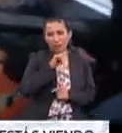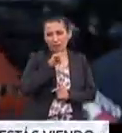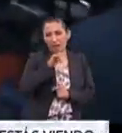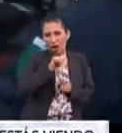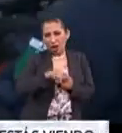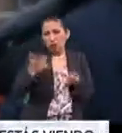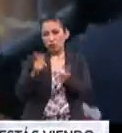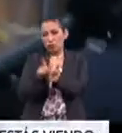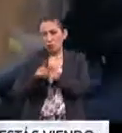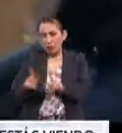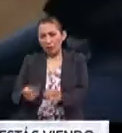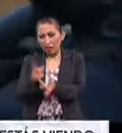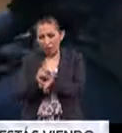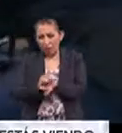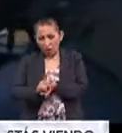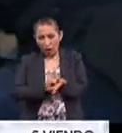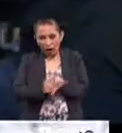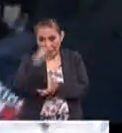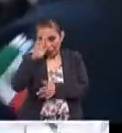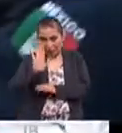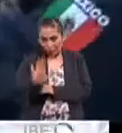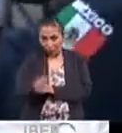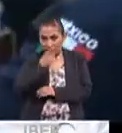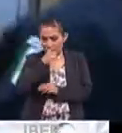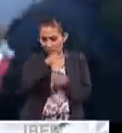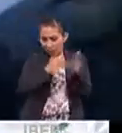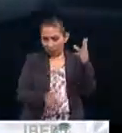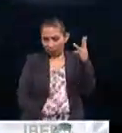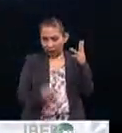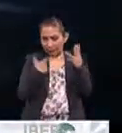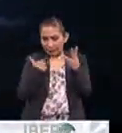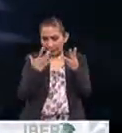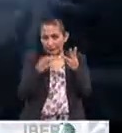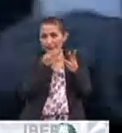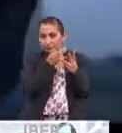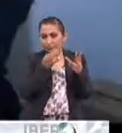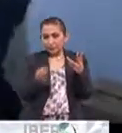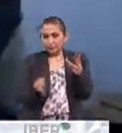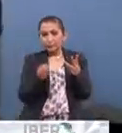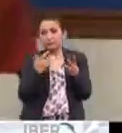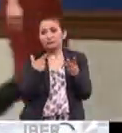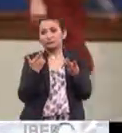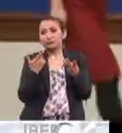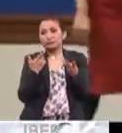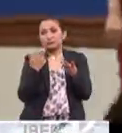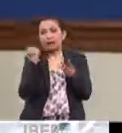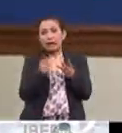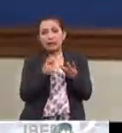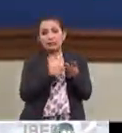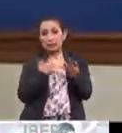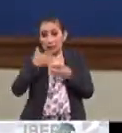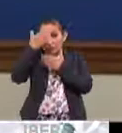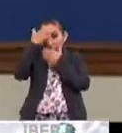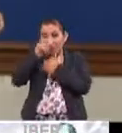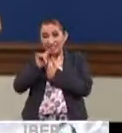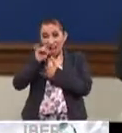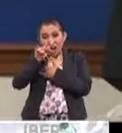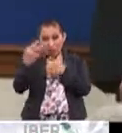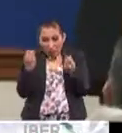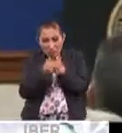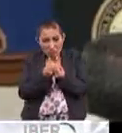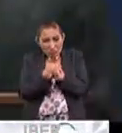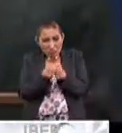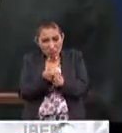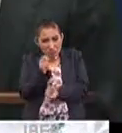caso explícitamente mexicano, porque sí se menciona en el anuncio, representa un serio